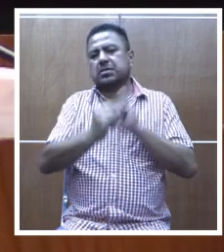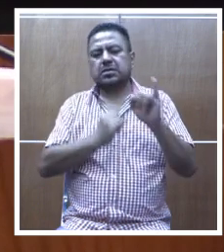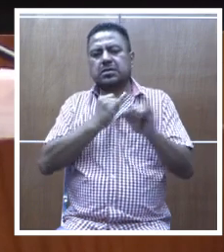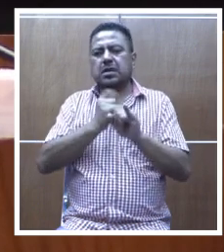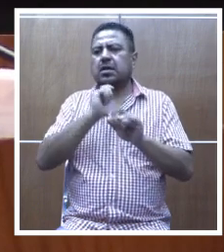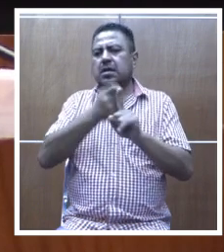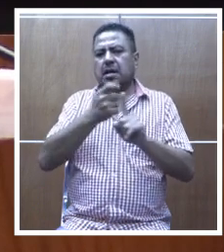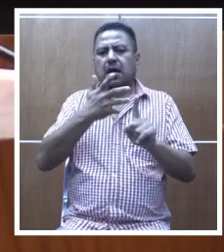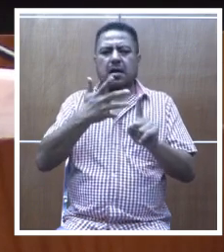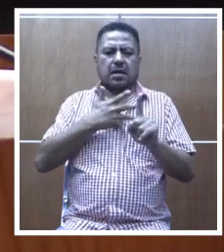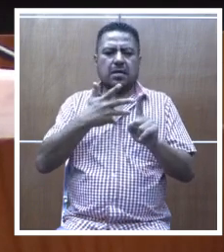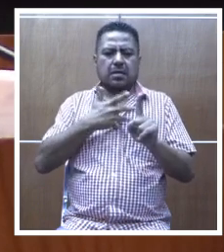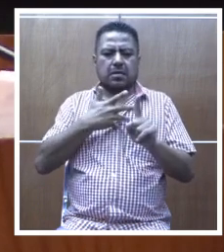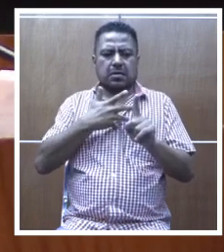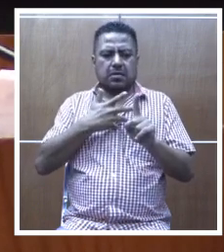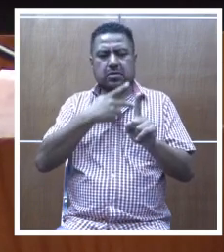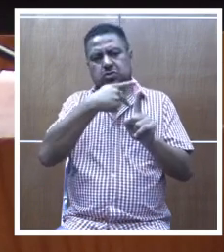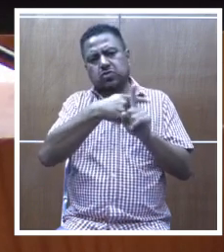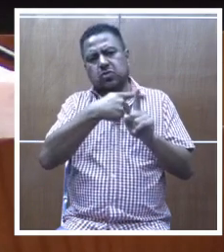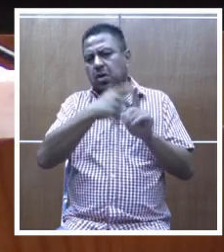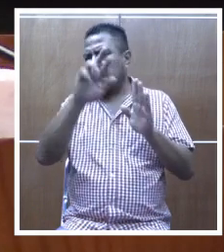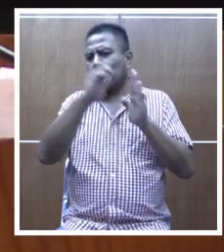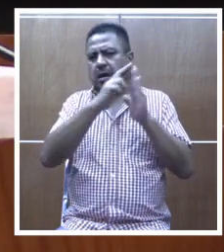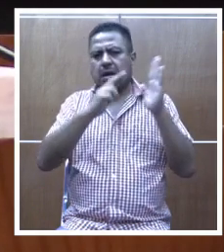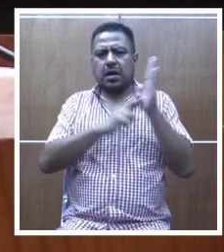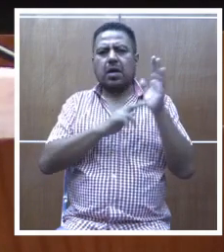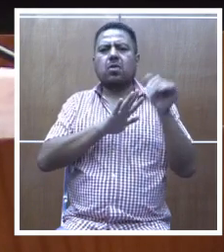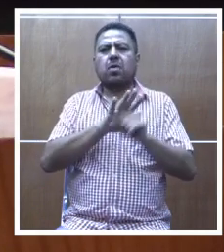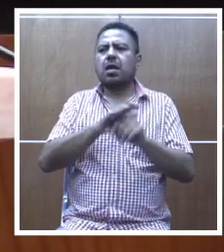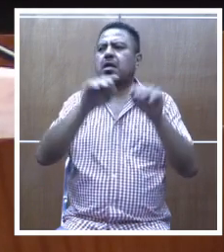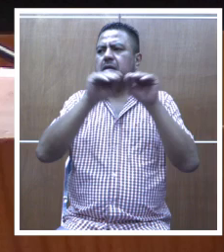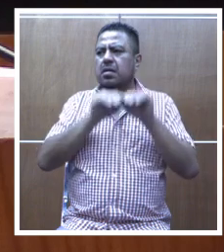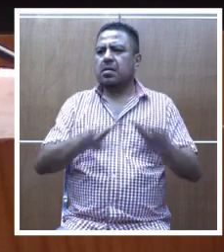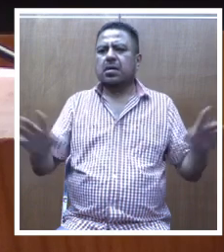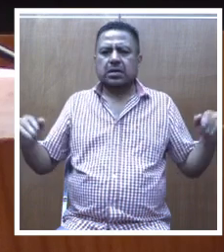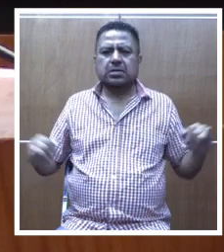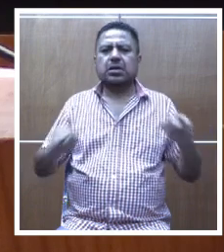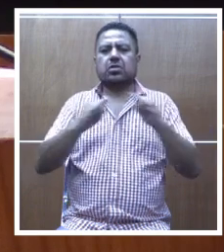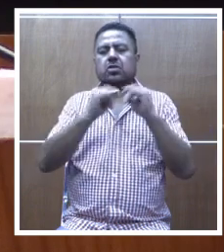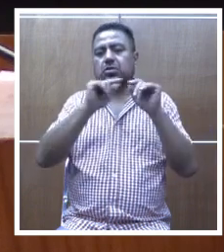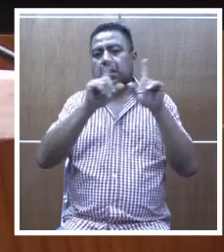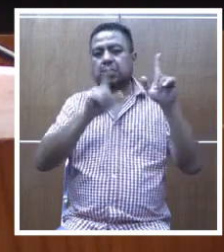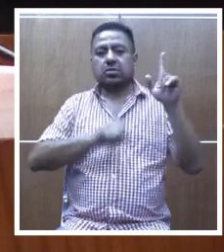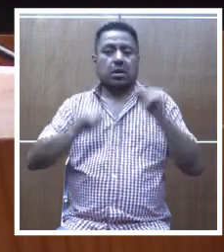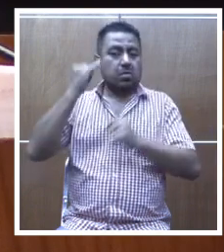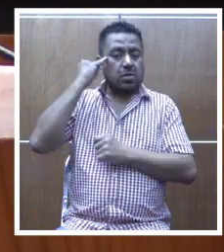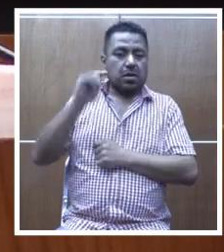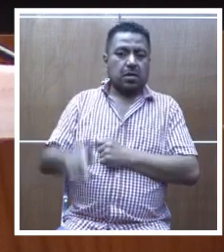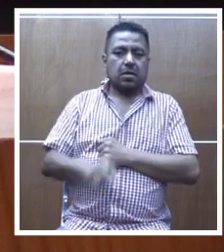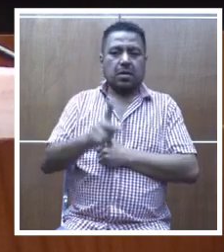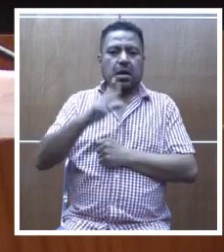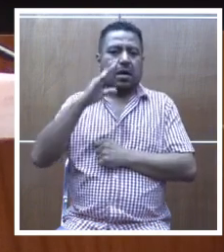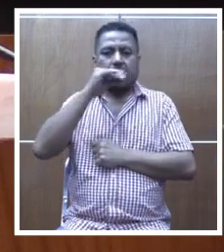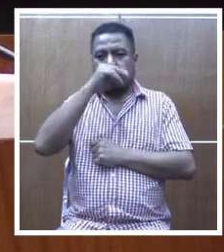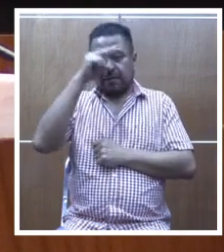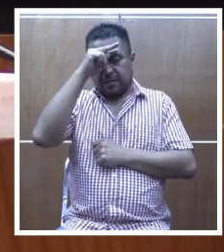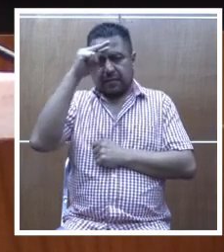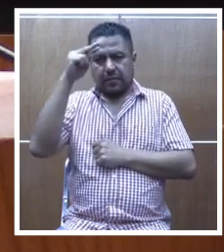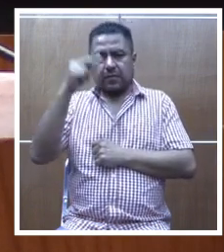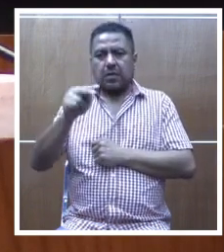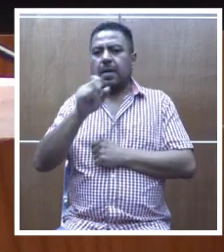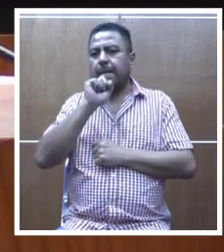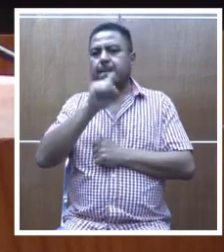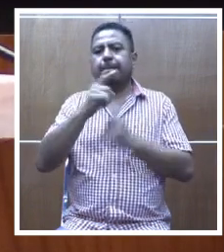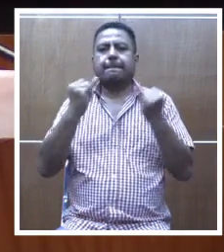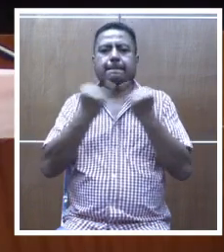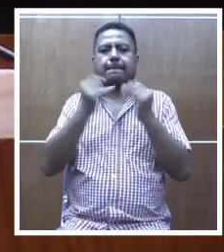cuenta con su propio reglamento, el cual fue publicado por el Instituto Nacional de Pueblos Indígenas y Afromexicanos.